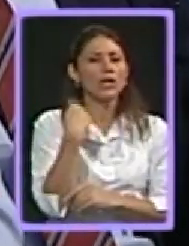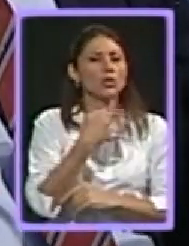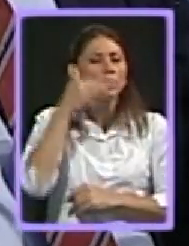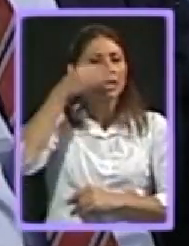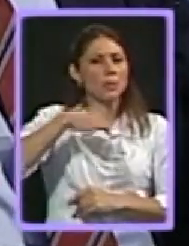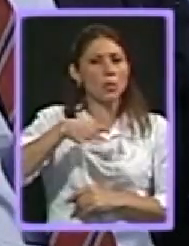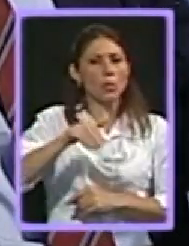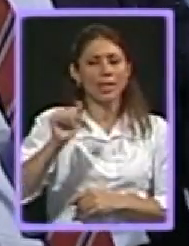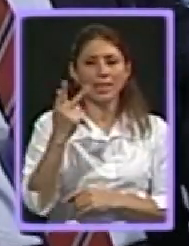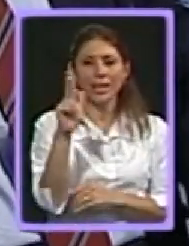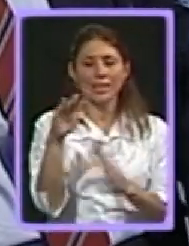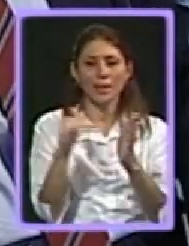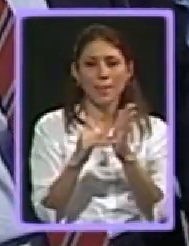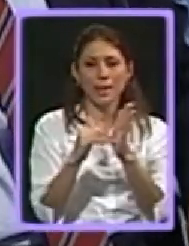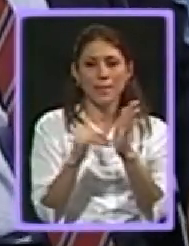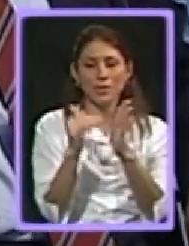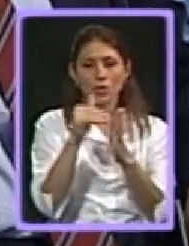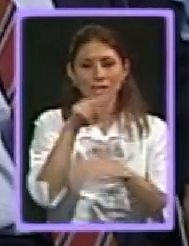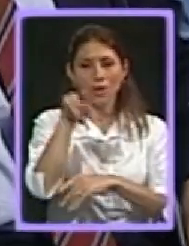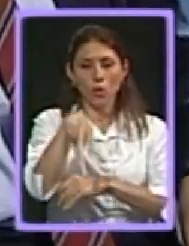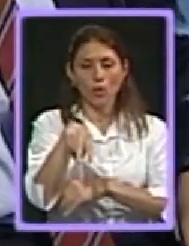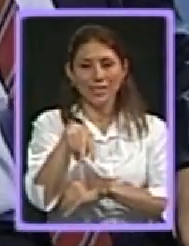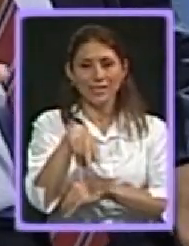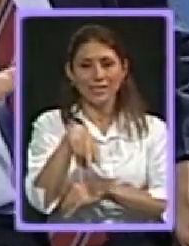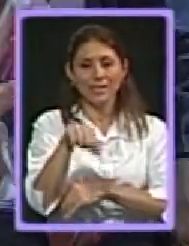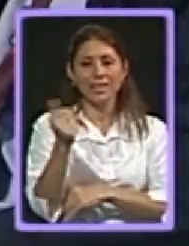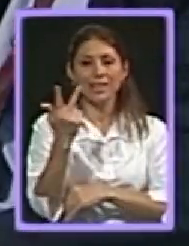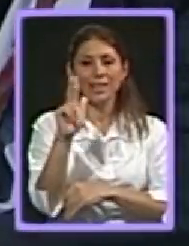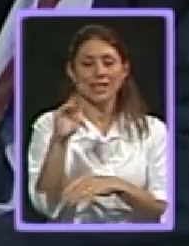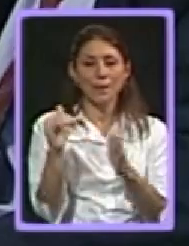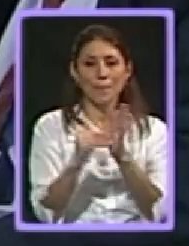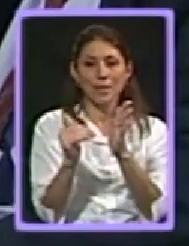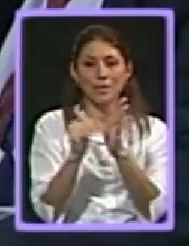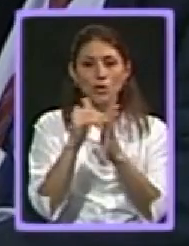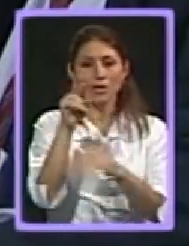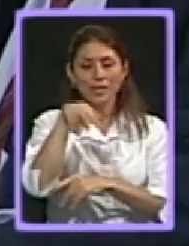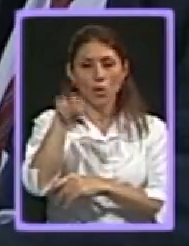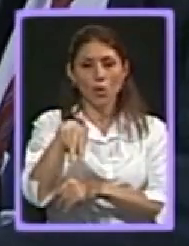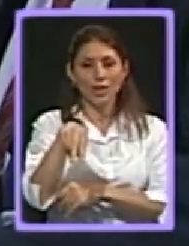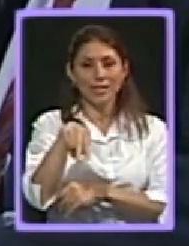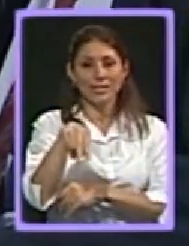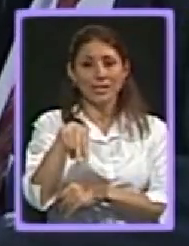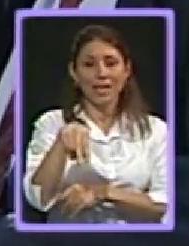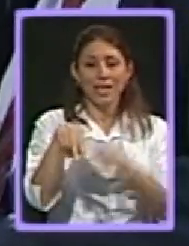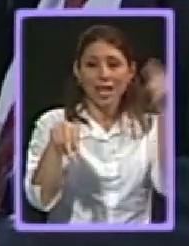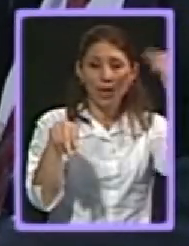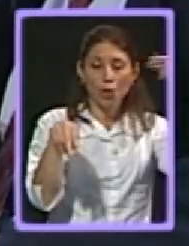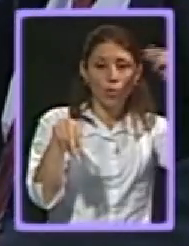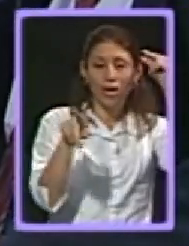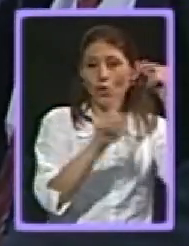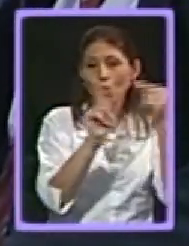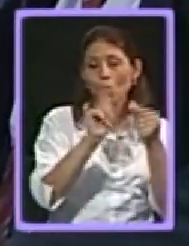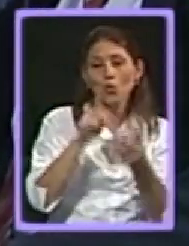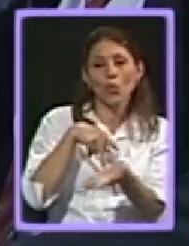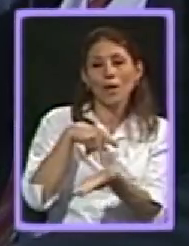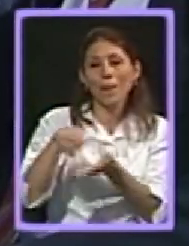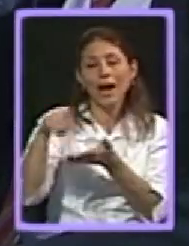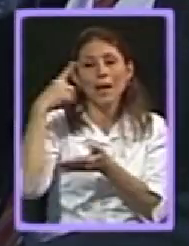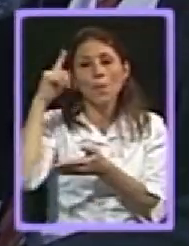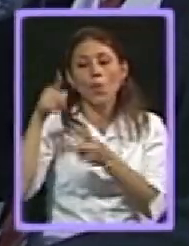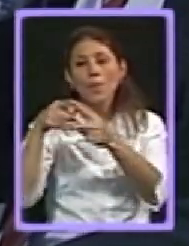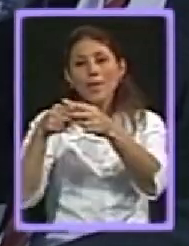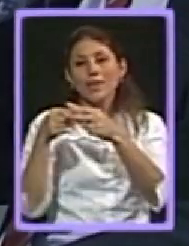13.000 millones de colones. 13.000 millones de colones que no tuvo que pagar el gobierno por ir a pedir prestado